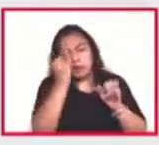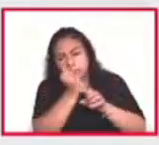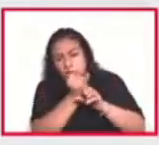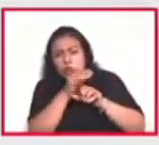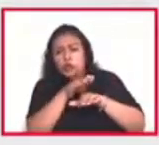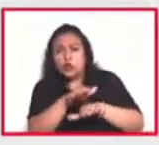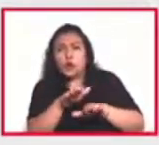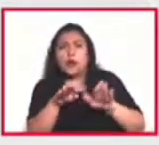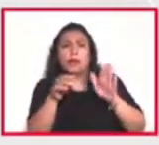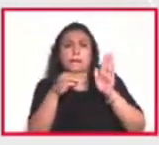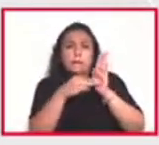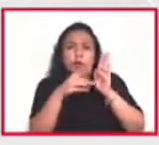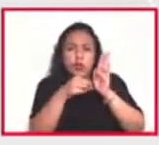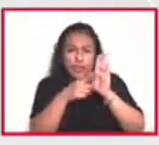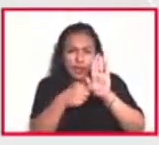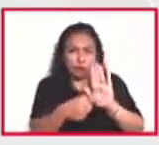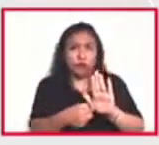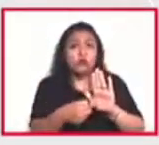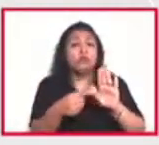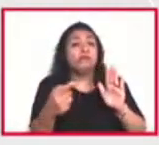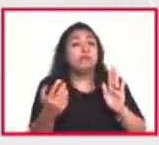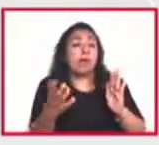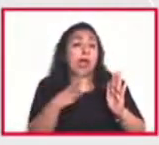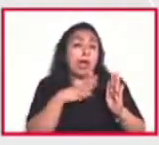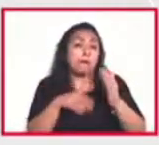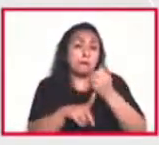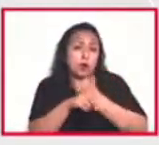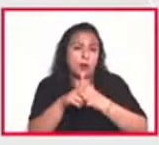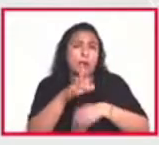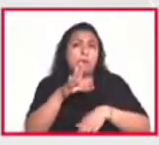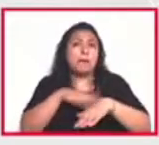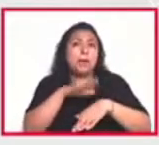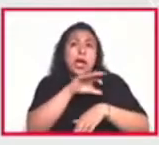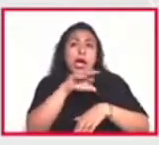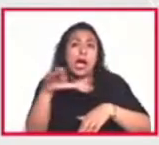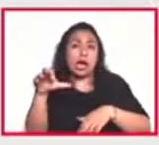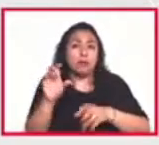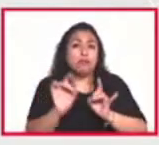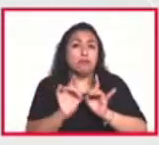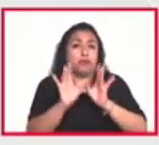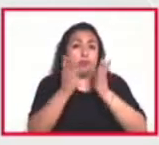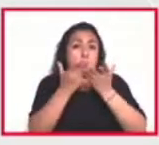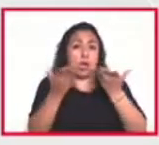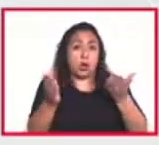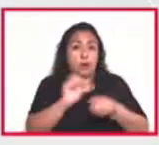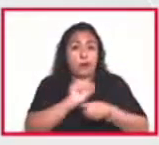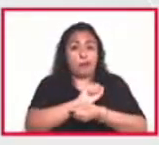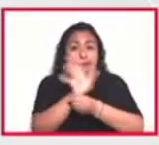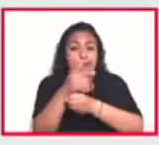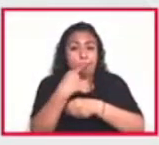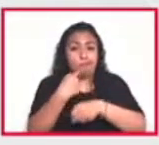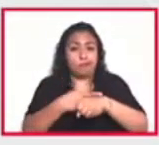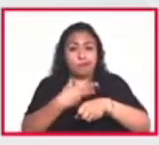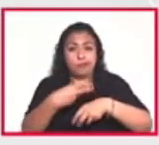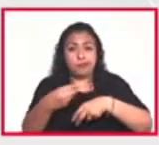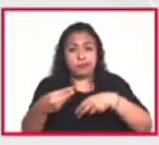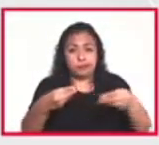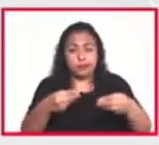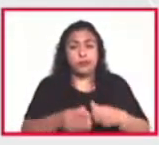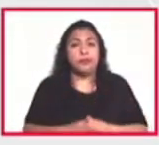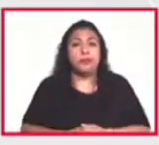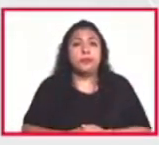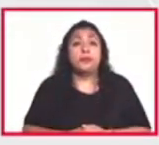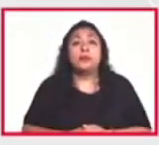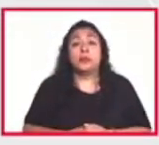modelos que en este rubro se enfrentan, particularmente ante la circunstancia de la pandemia. El gran mérito